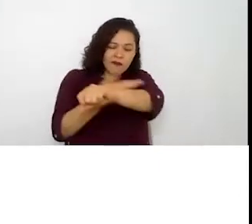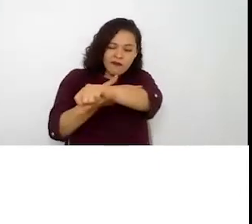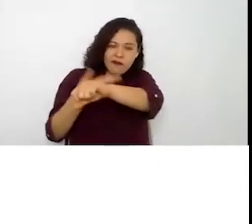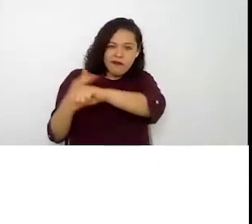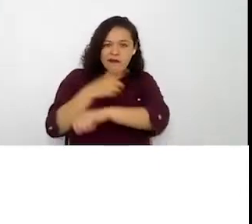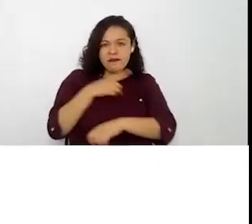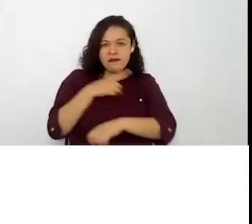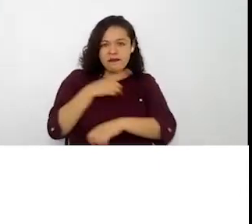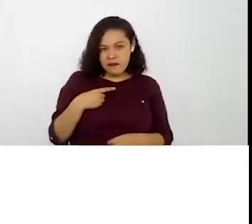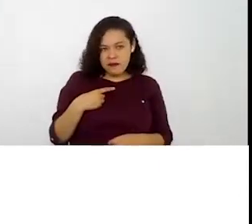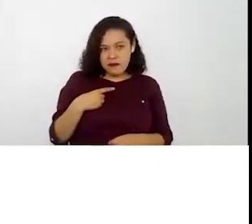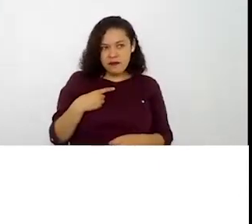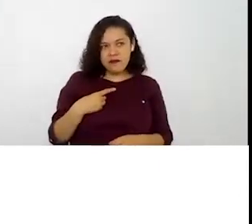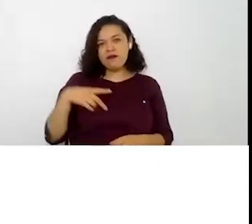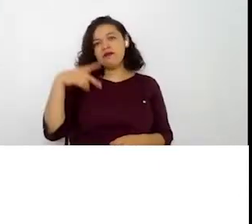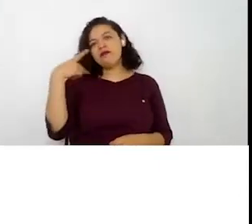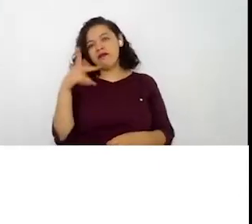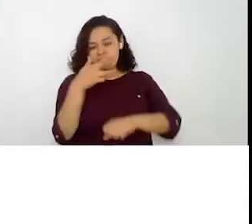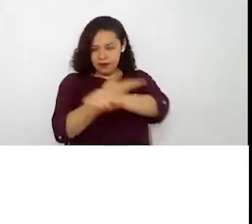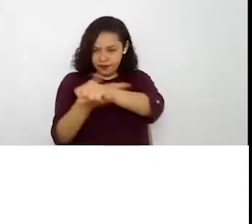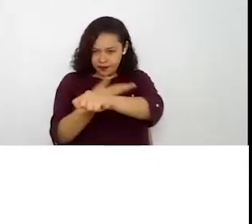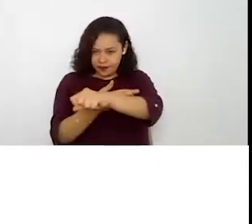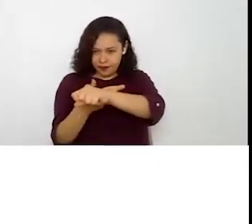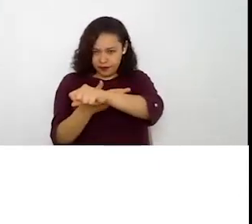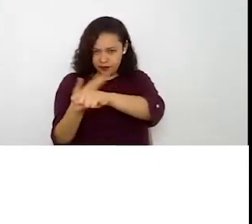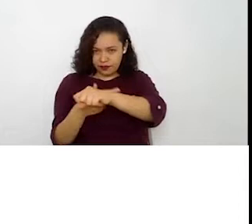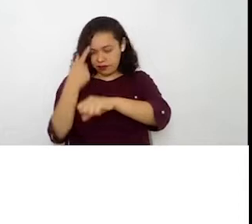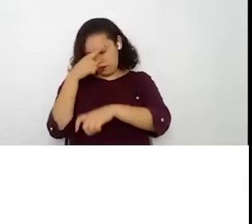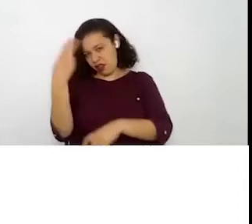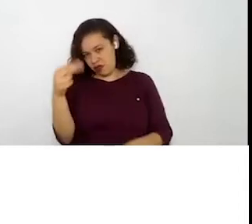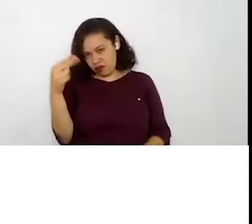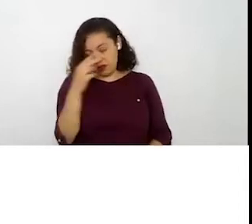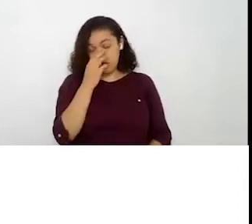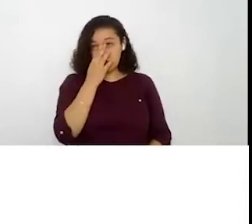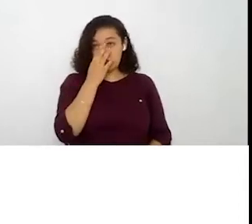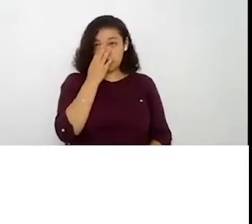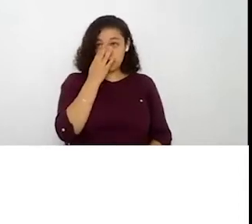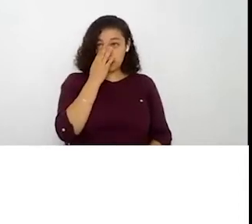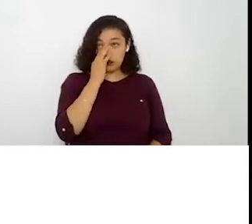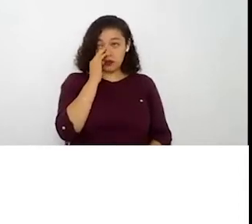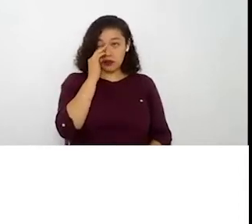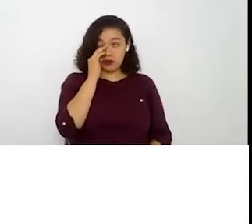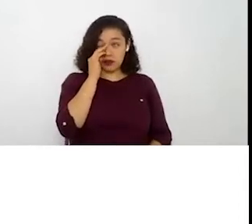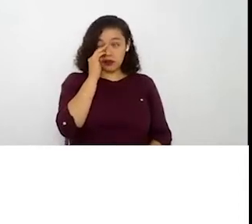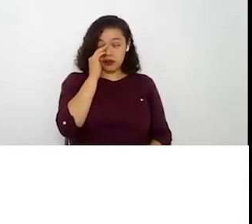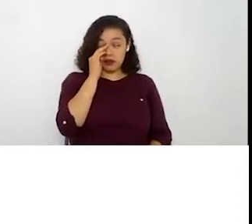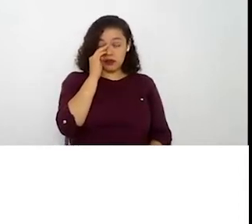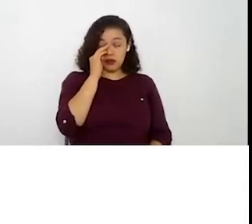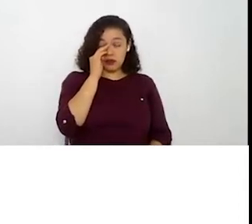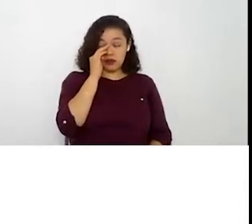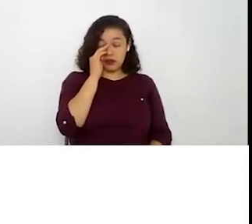tener y este los registros de del con los nombres de esta de esta población